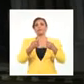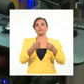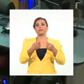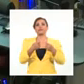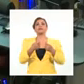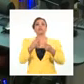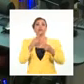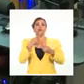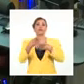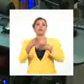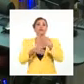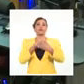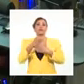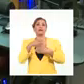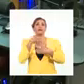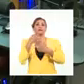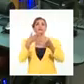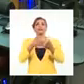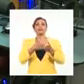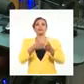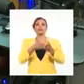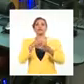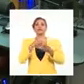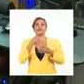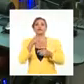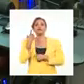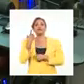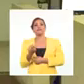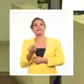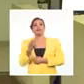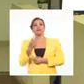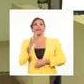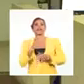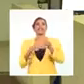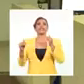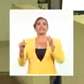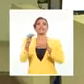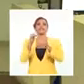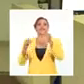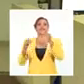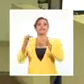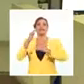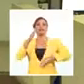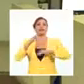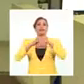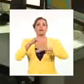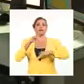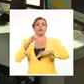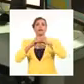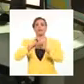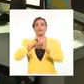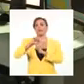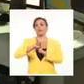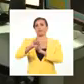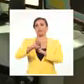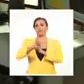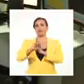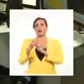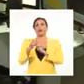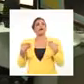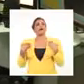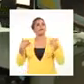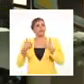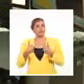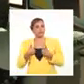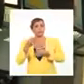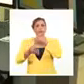incidencia directa en los insuficientes niveles en las capacidades de generación. Directivos